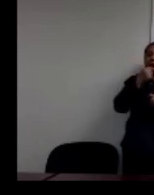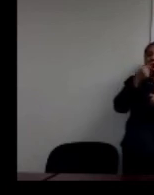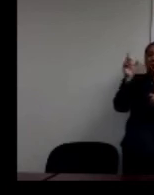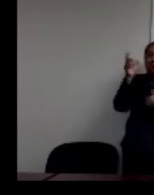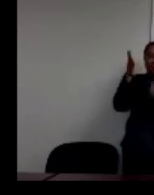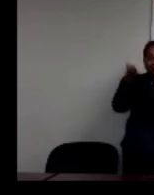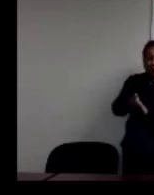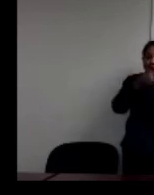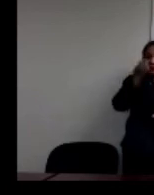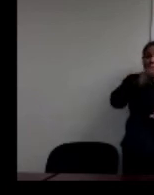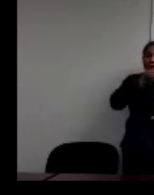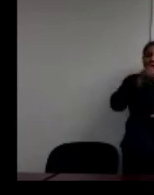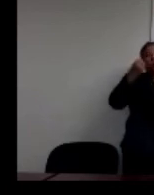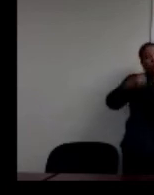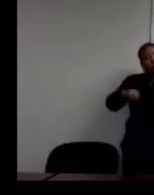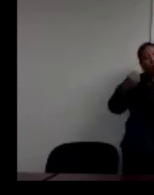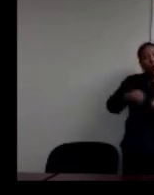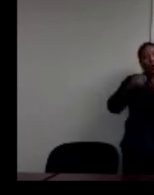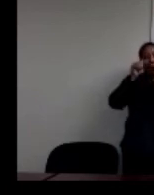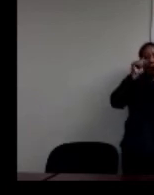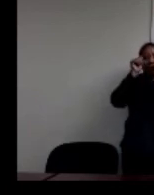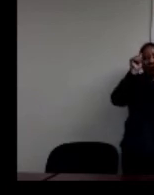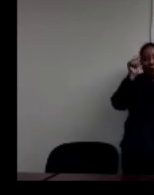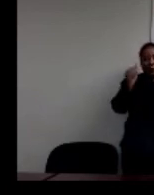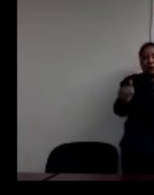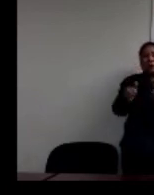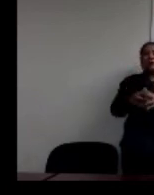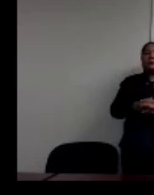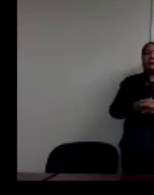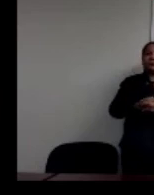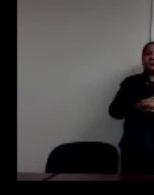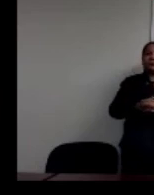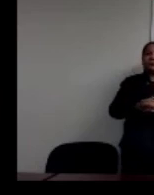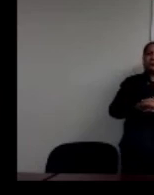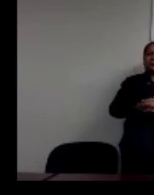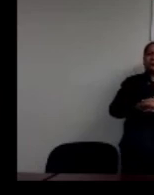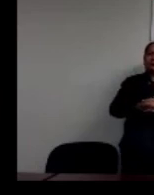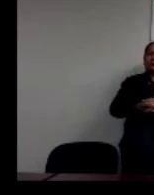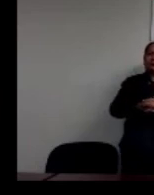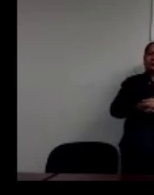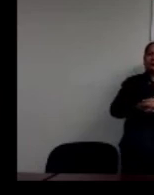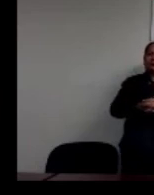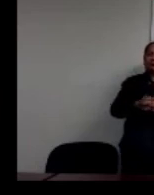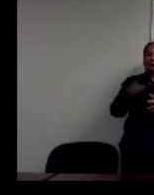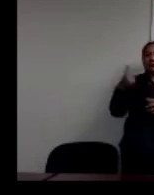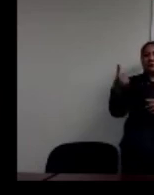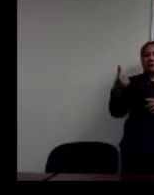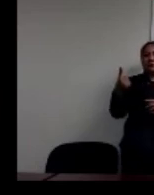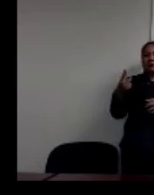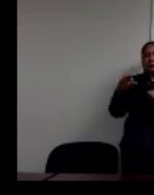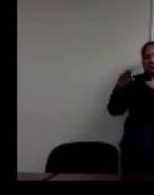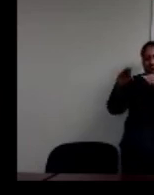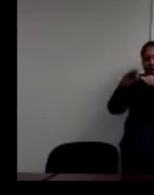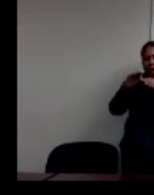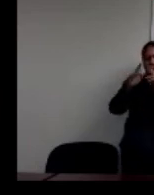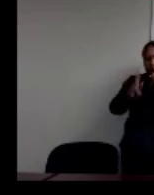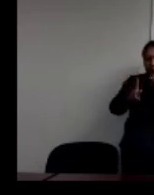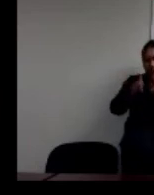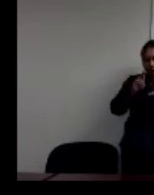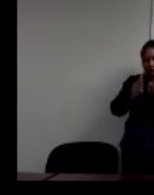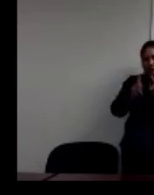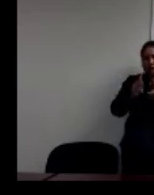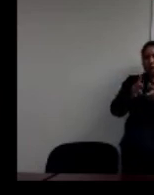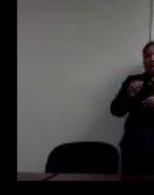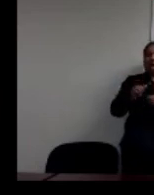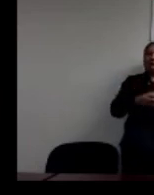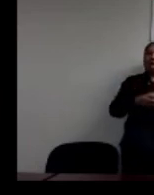niño que va a ser altamente demandante en la cuestión de atención. Unos se van a acercar a querer platicar,